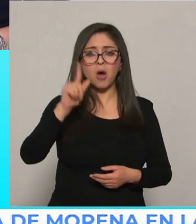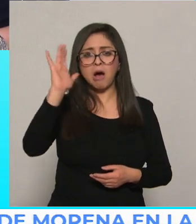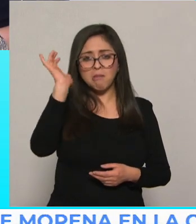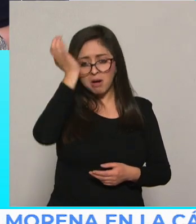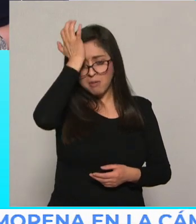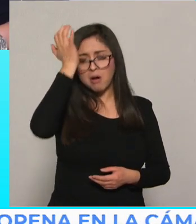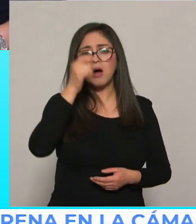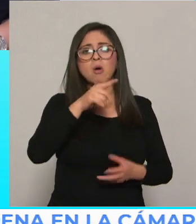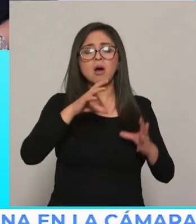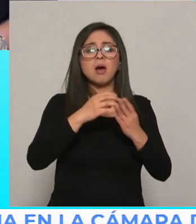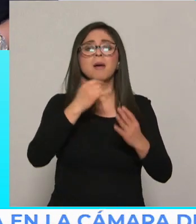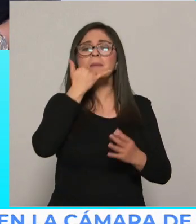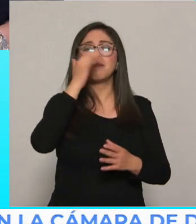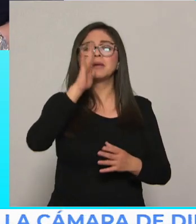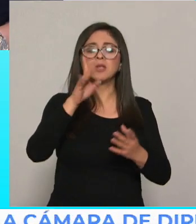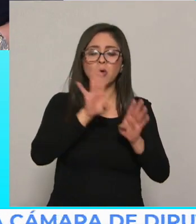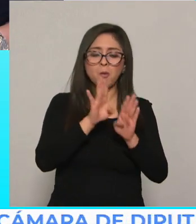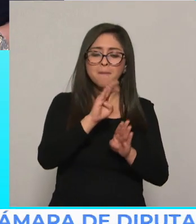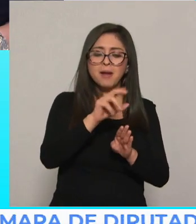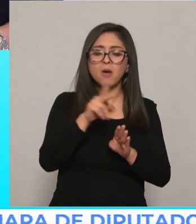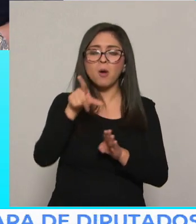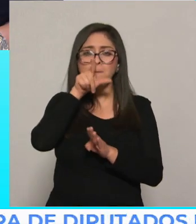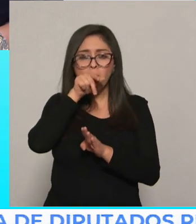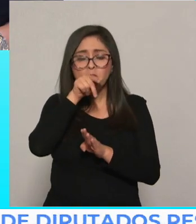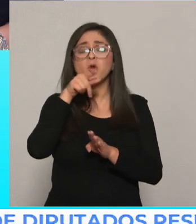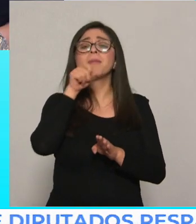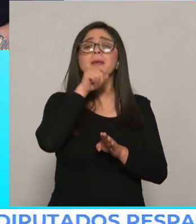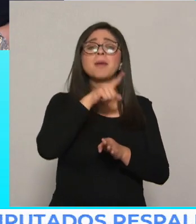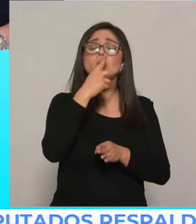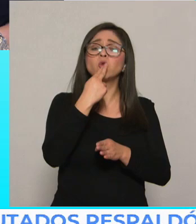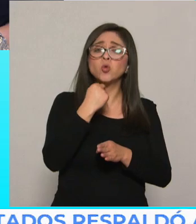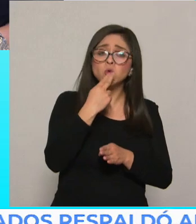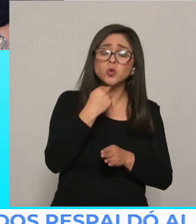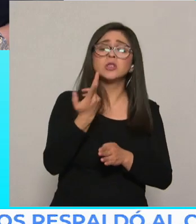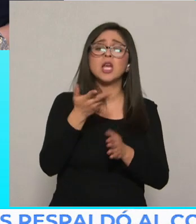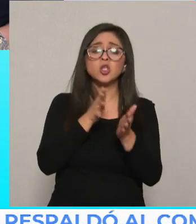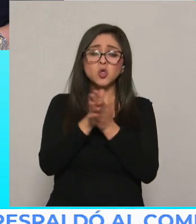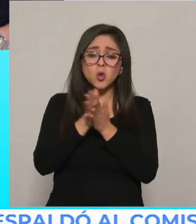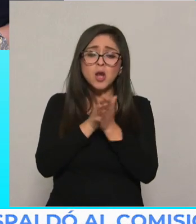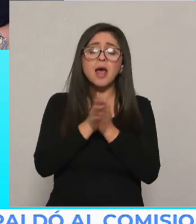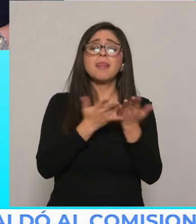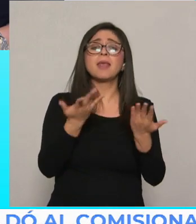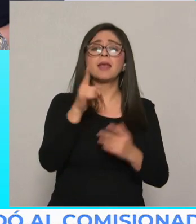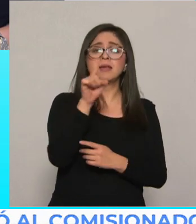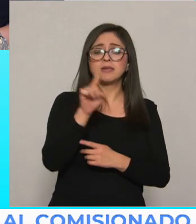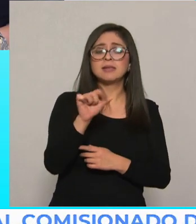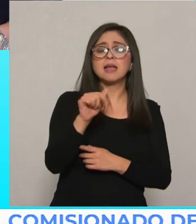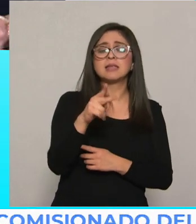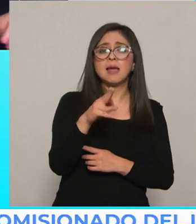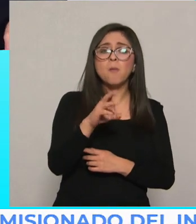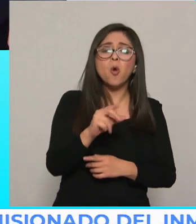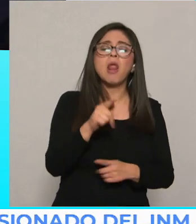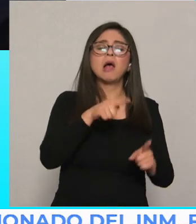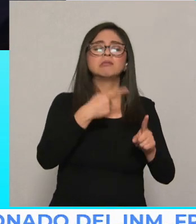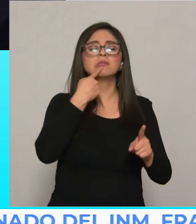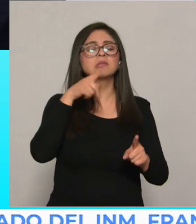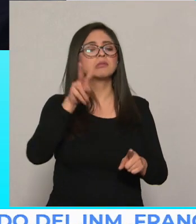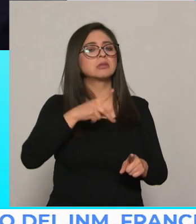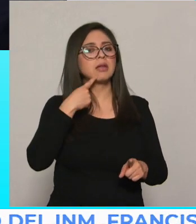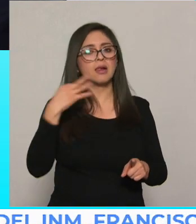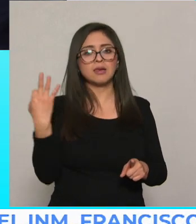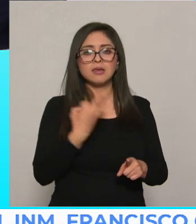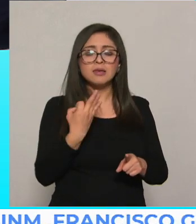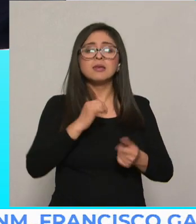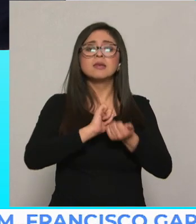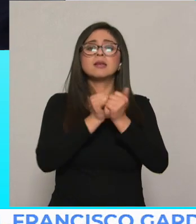gustó? Sí, qué bueno. Está bueno. Y bueno, ¿qué otro? De dulce tenemos también de chocolate, zarzamora, que se los recomiendo. Y